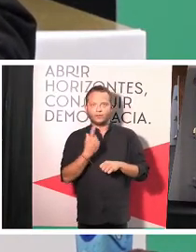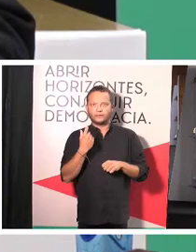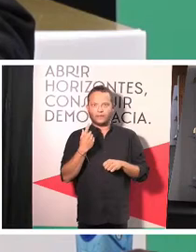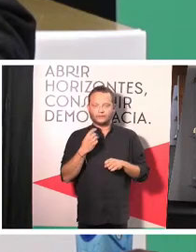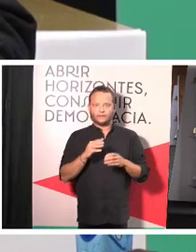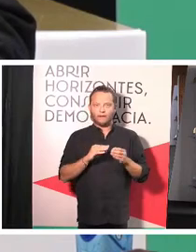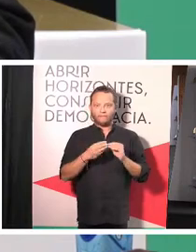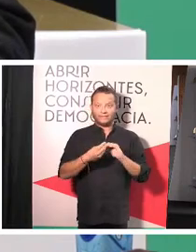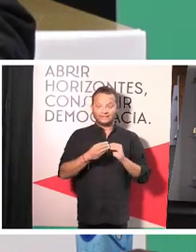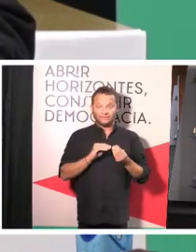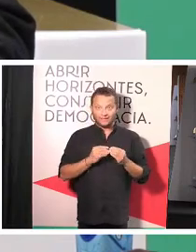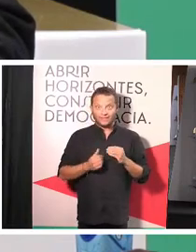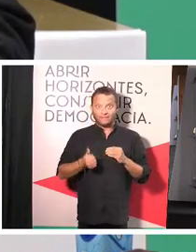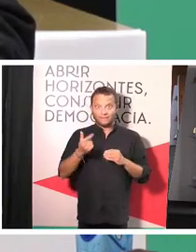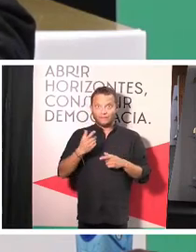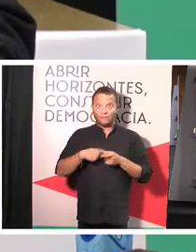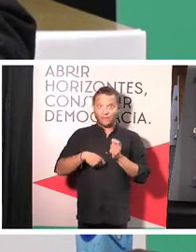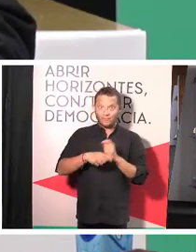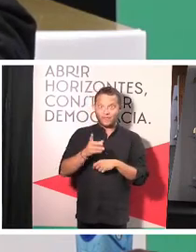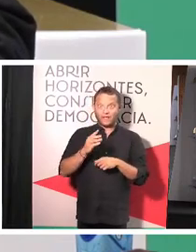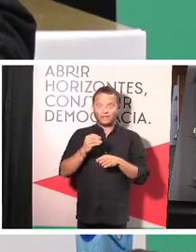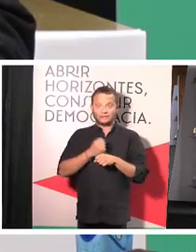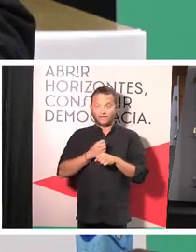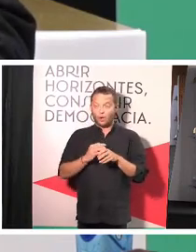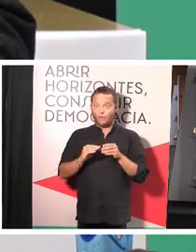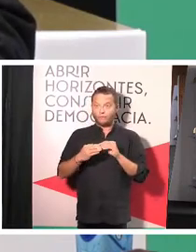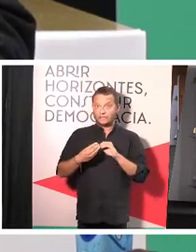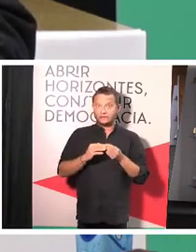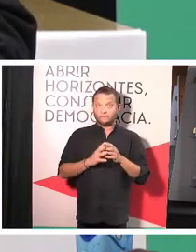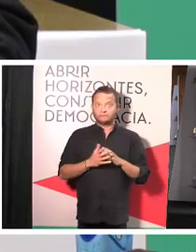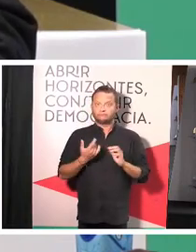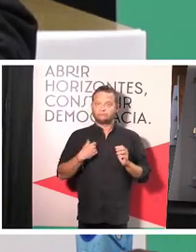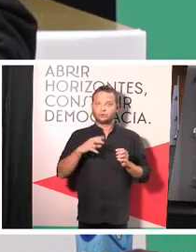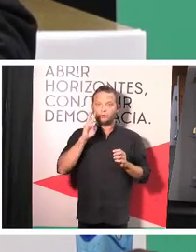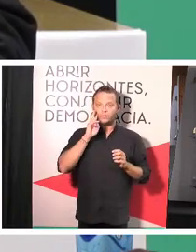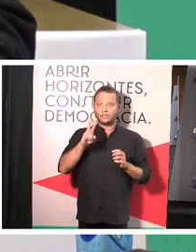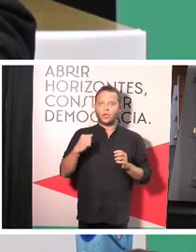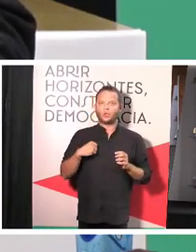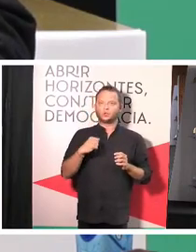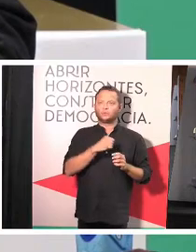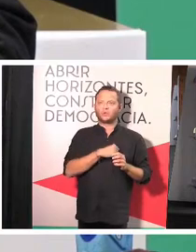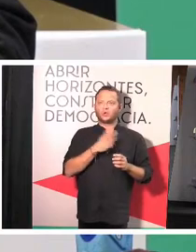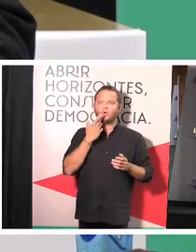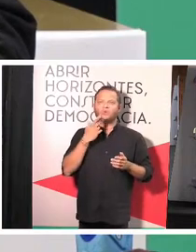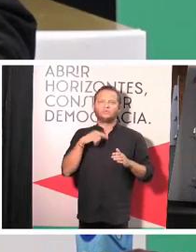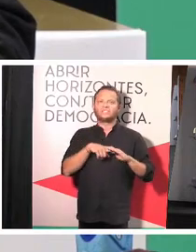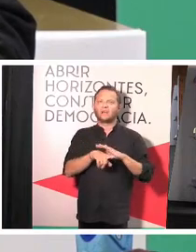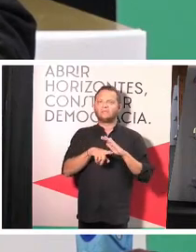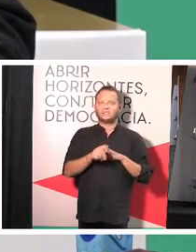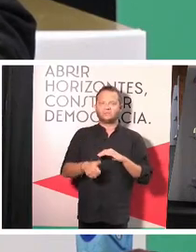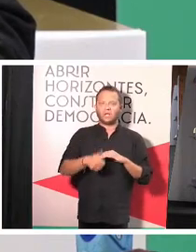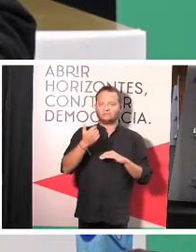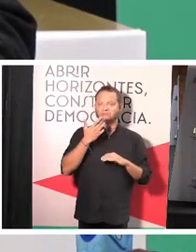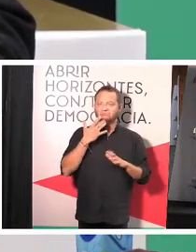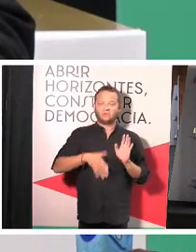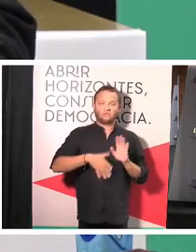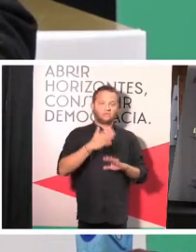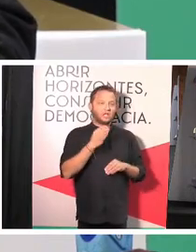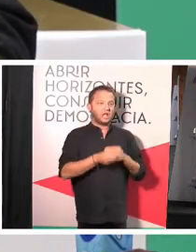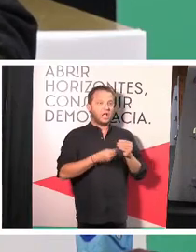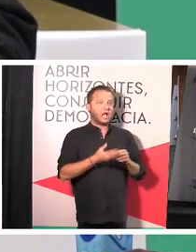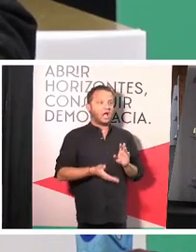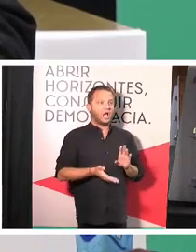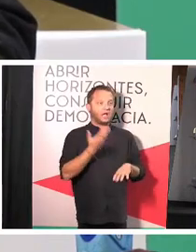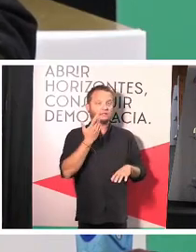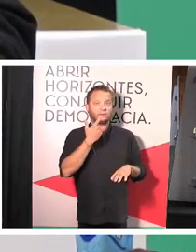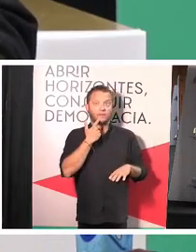esta flexibilidad que vendían desde este trabajo y veía como lo de autónomo pues como un trámite más, ¿no? Así que me fui a dar de alta, me dijeron